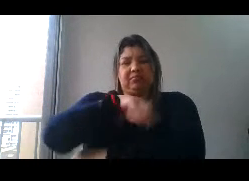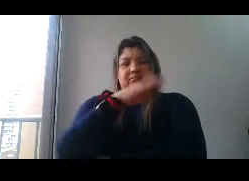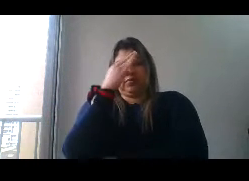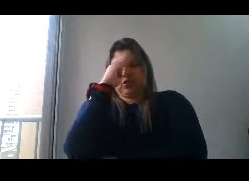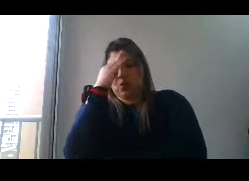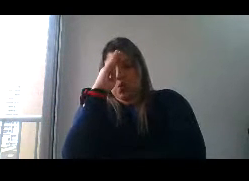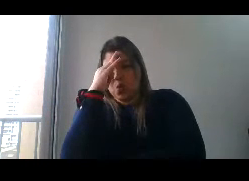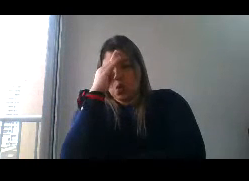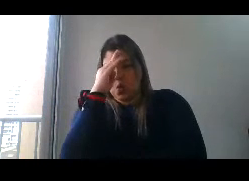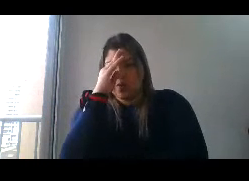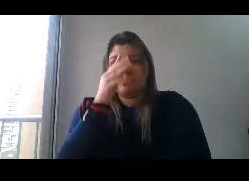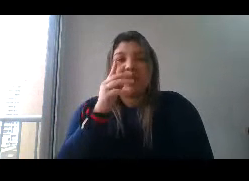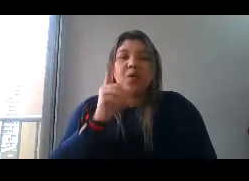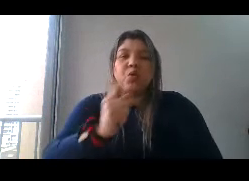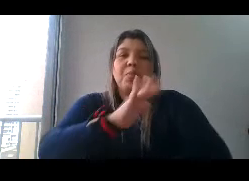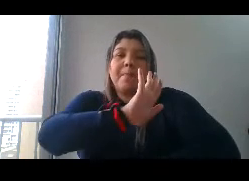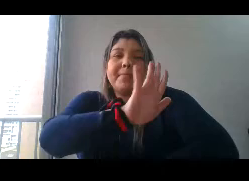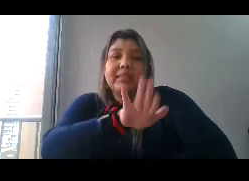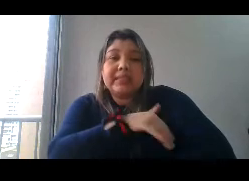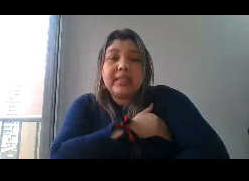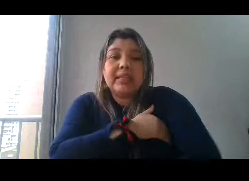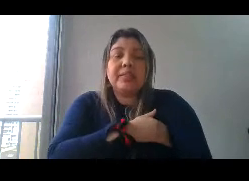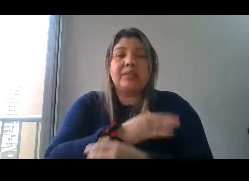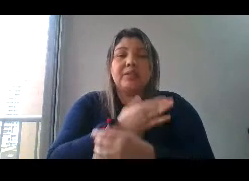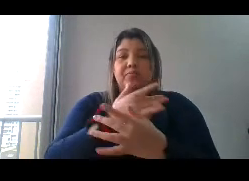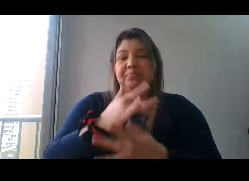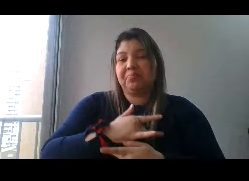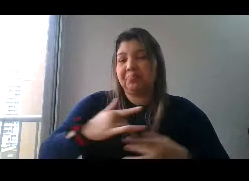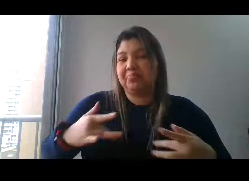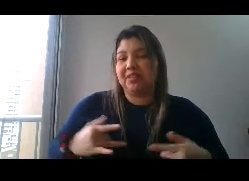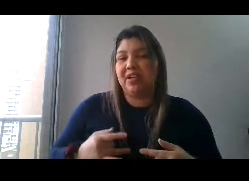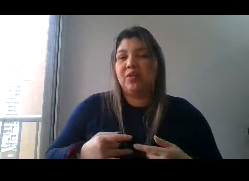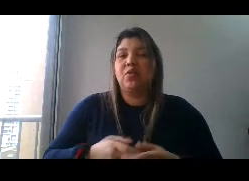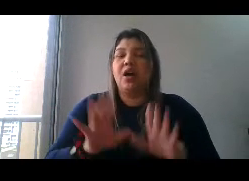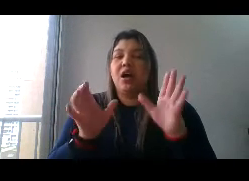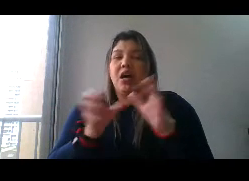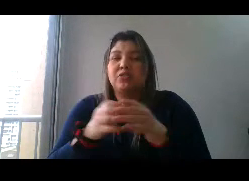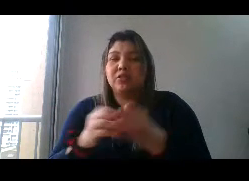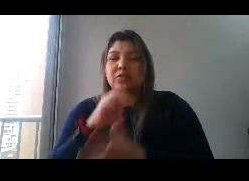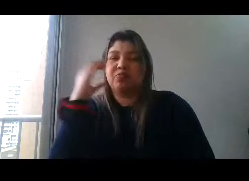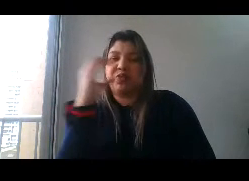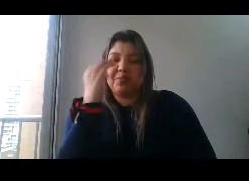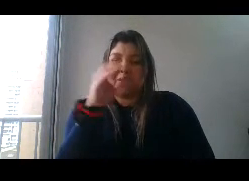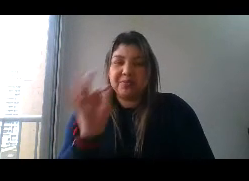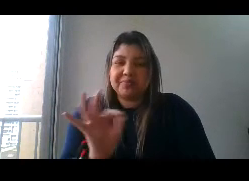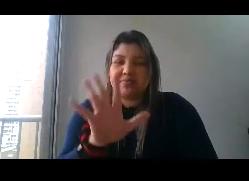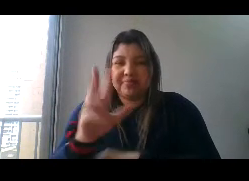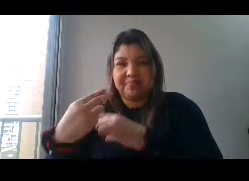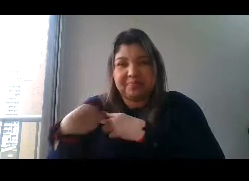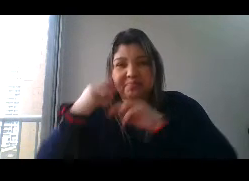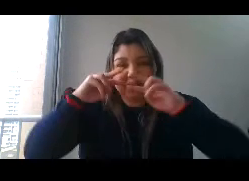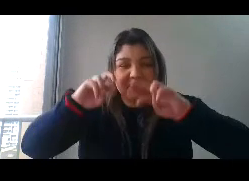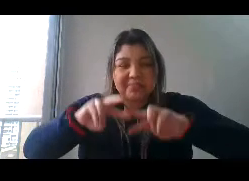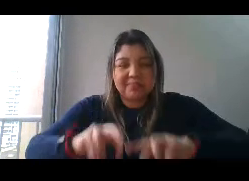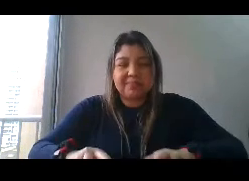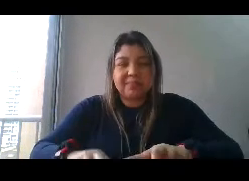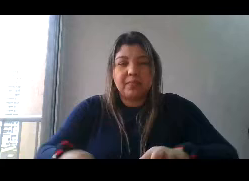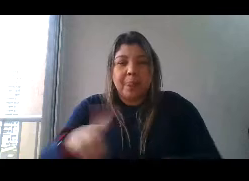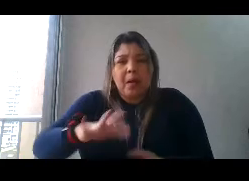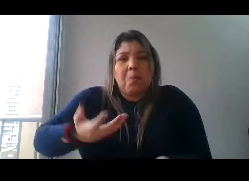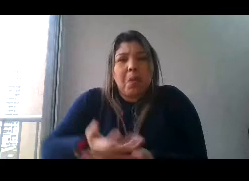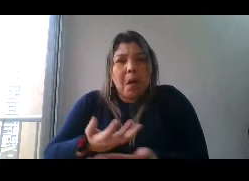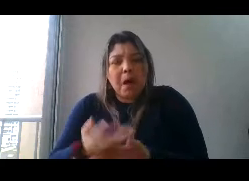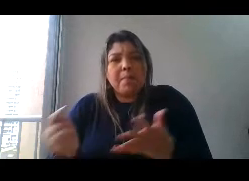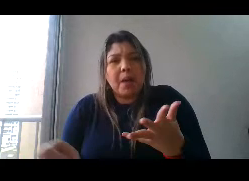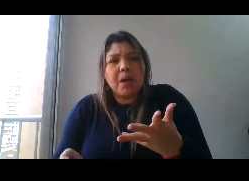recomendaciones que ha dado el ministerio y las recomendaciones que ha dado la Asociación Colombiana de Infectología y las recomendaciones que ha dado la